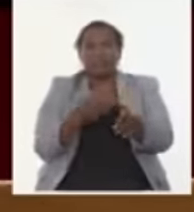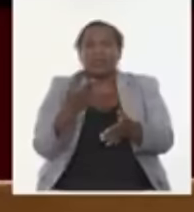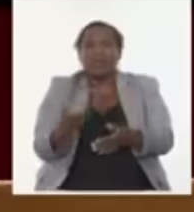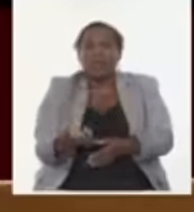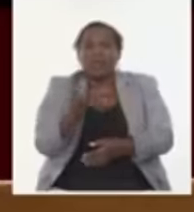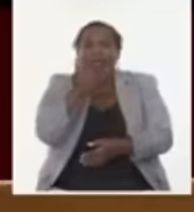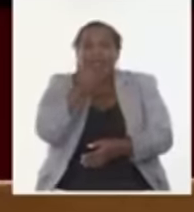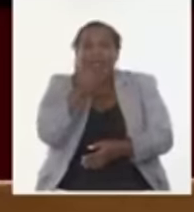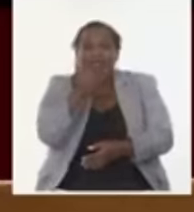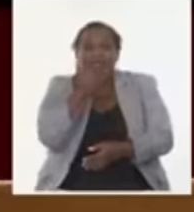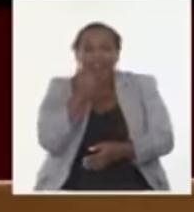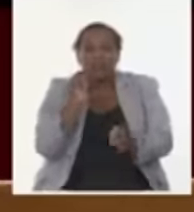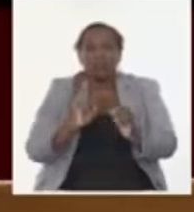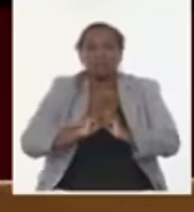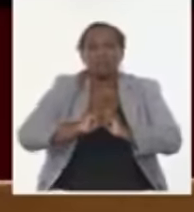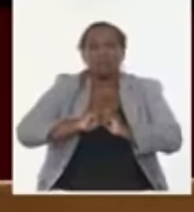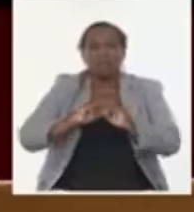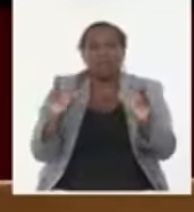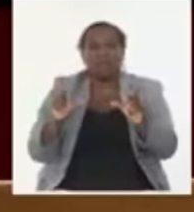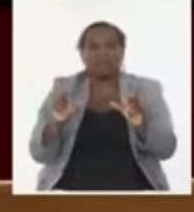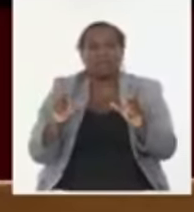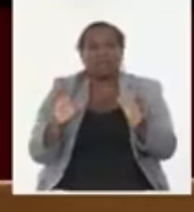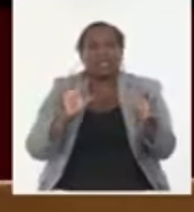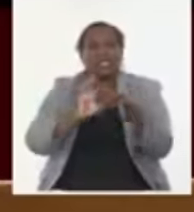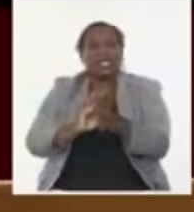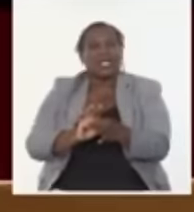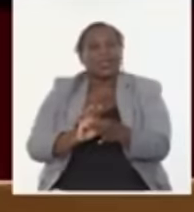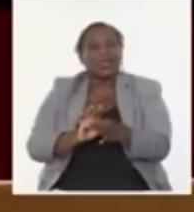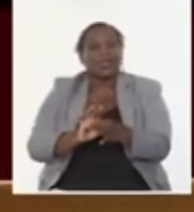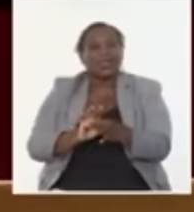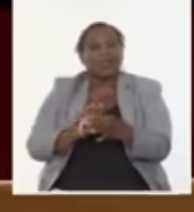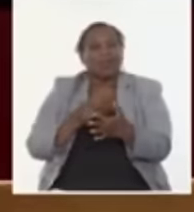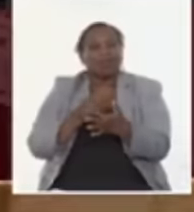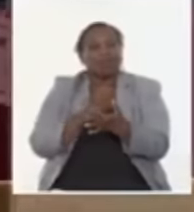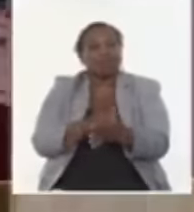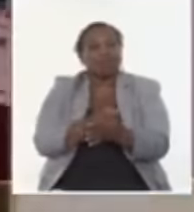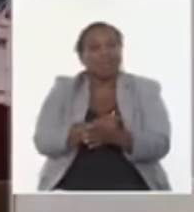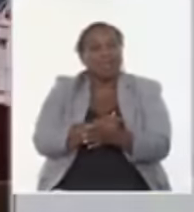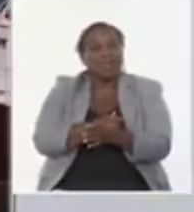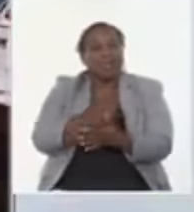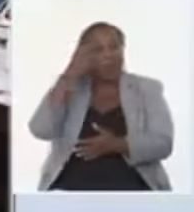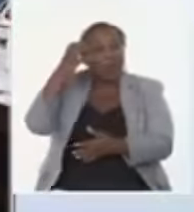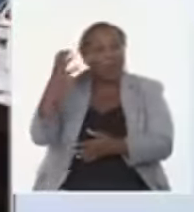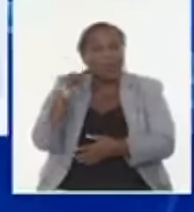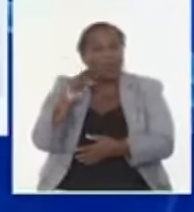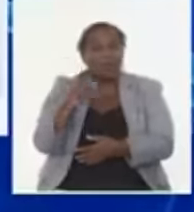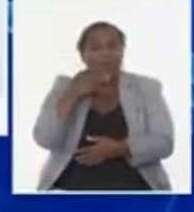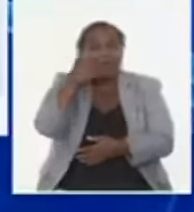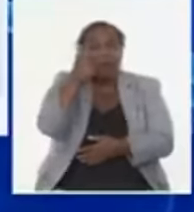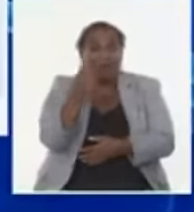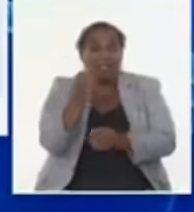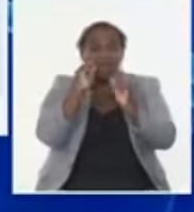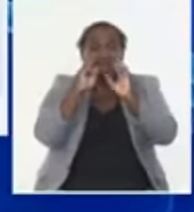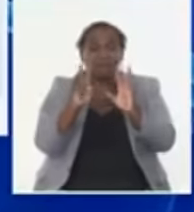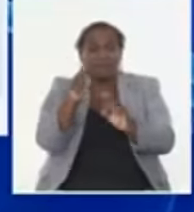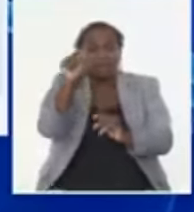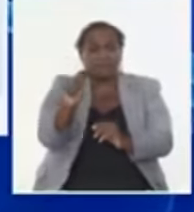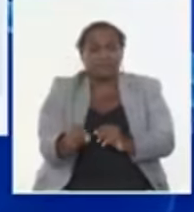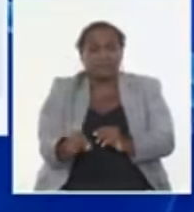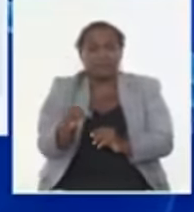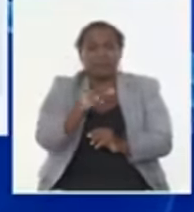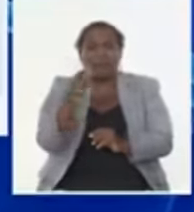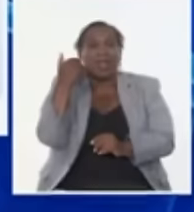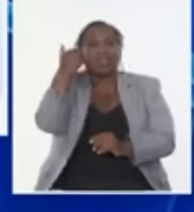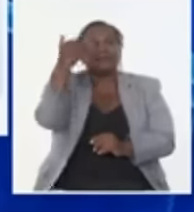que impactan en la gestión del gobierno y en la calidad de vida de nuestra población, así como las